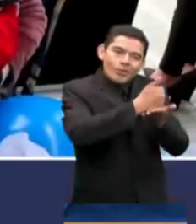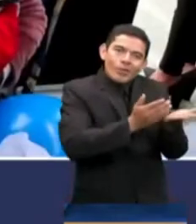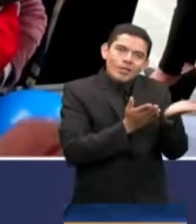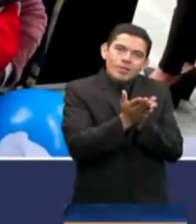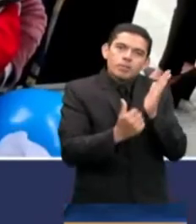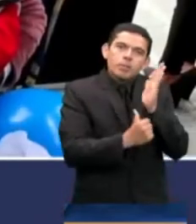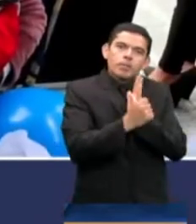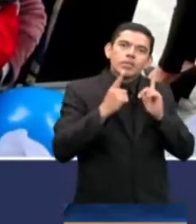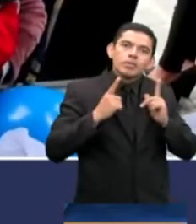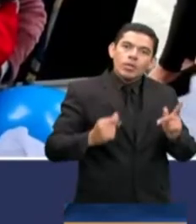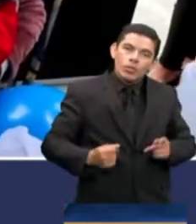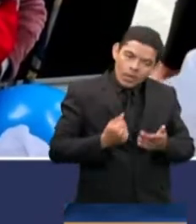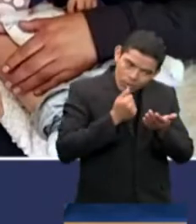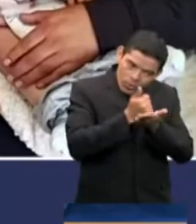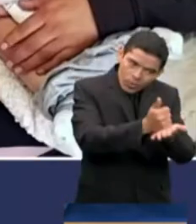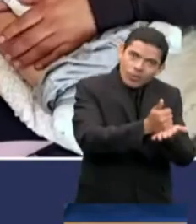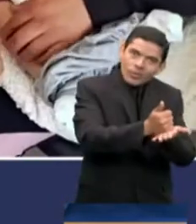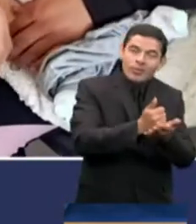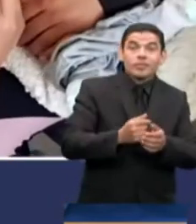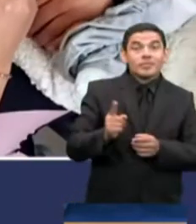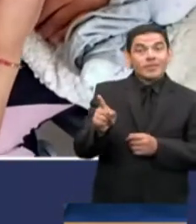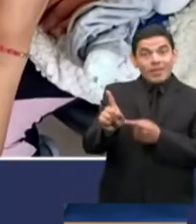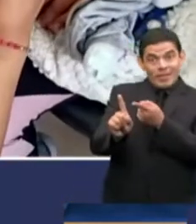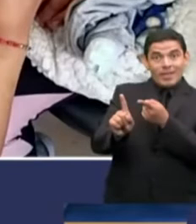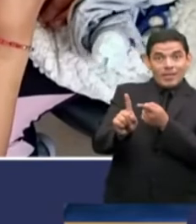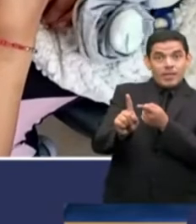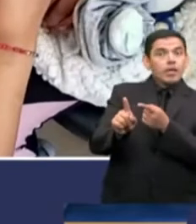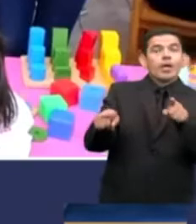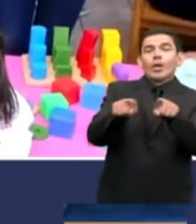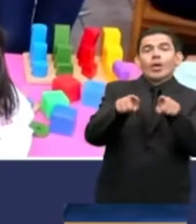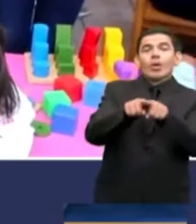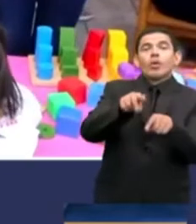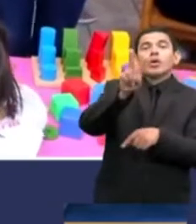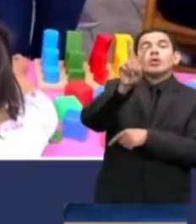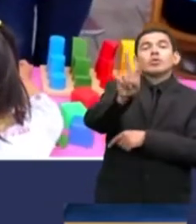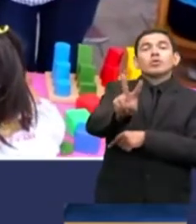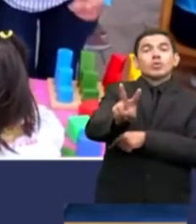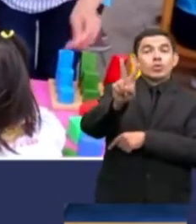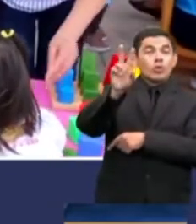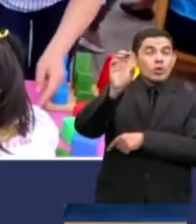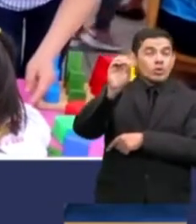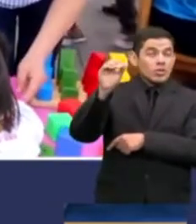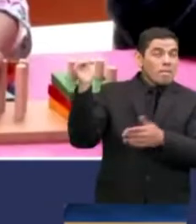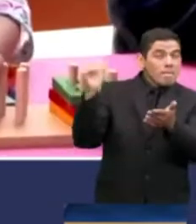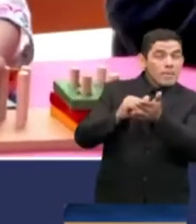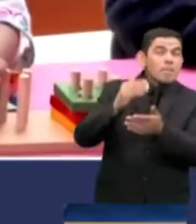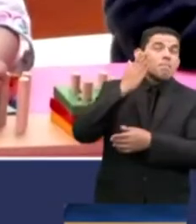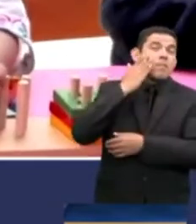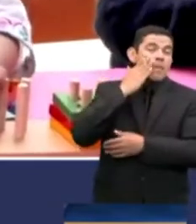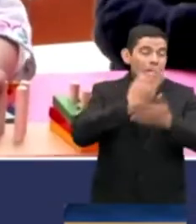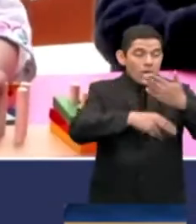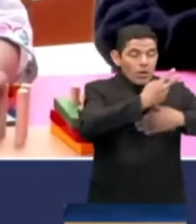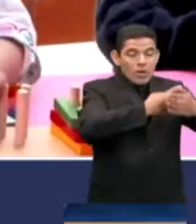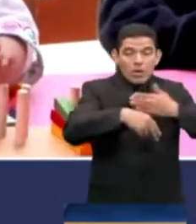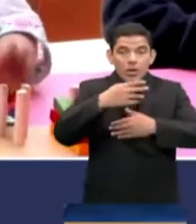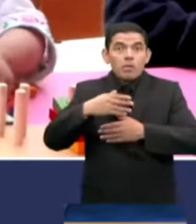del Ministerio de Salud. Como ella, más de 200.000 madres